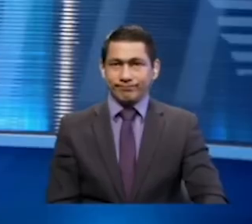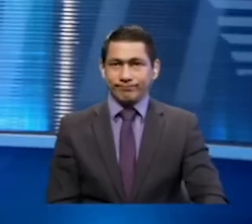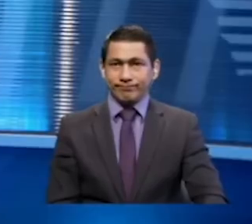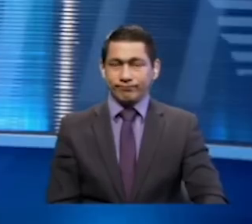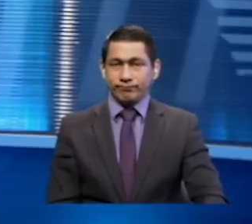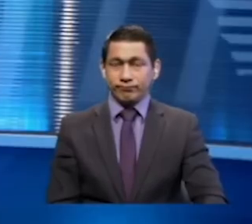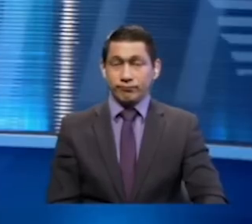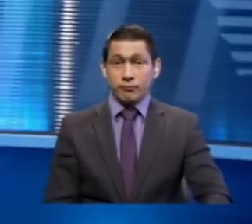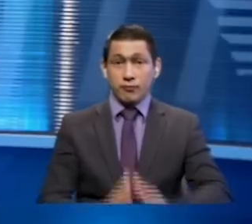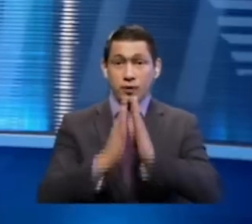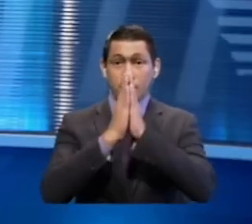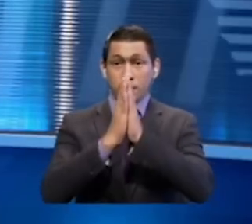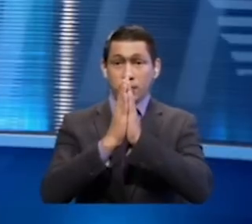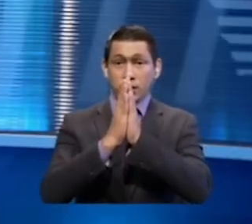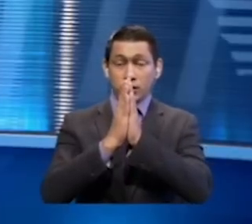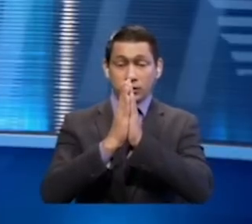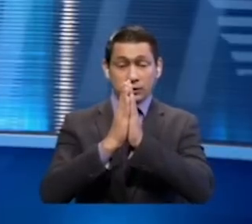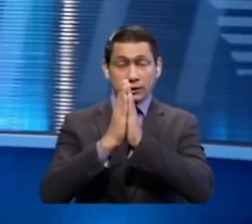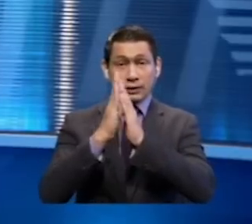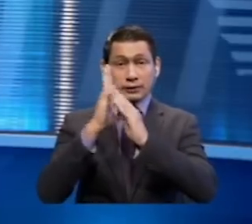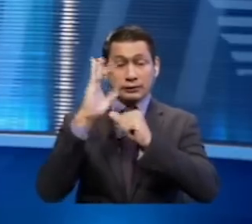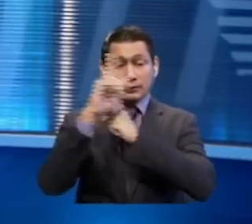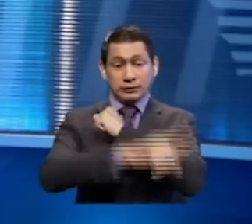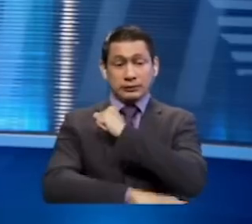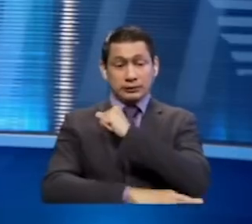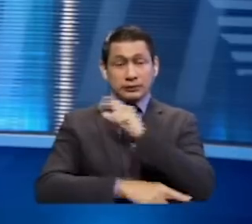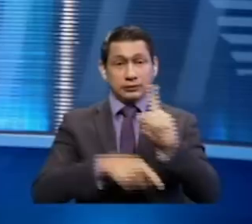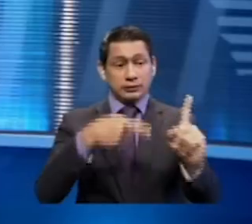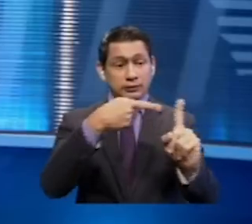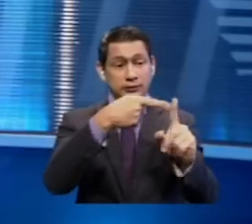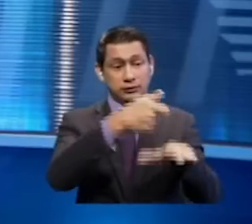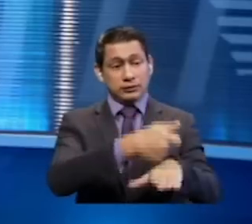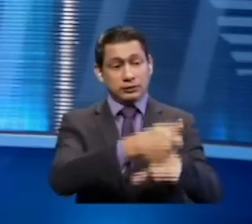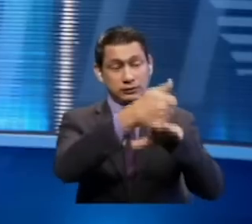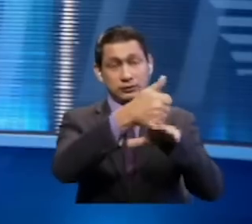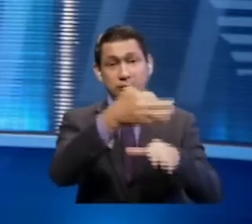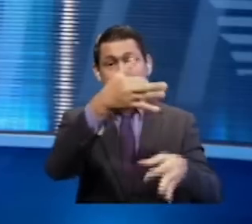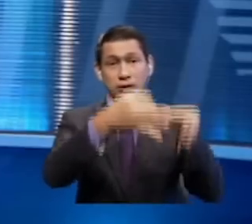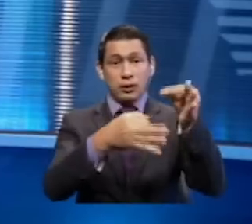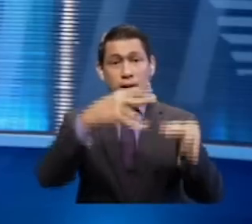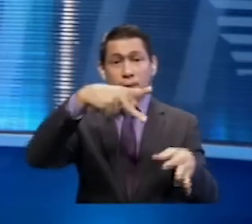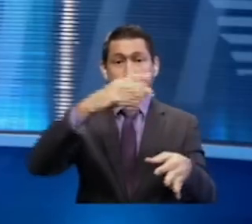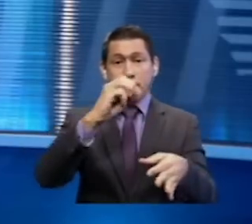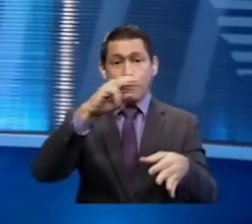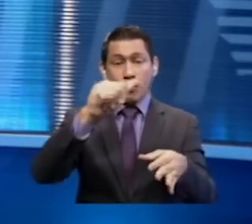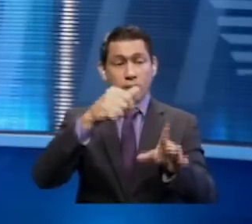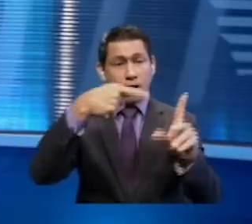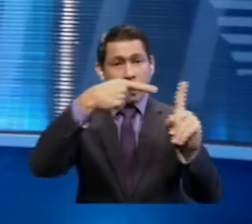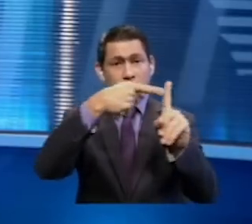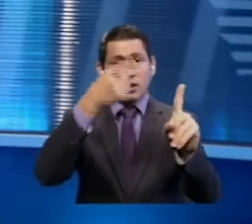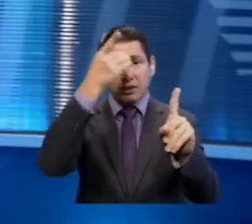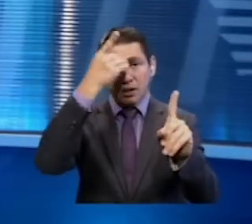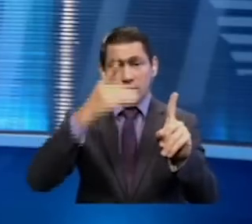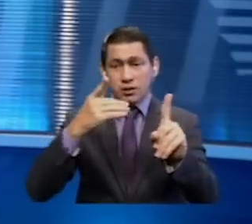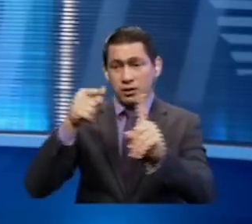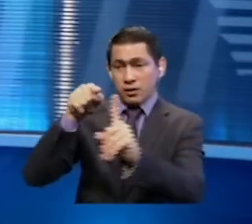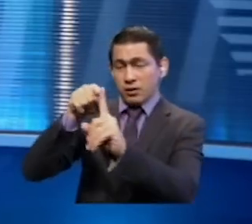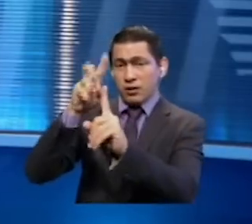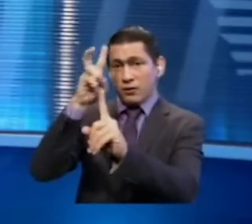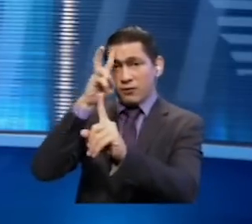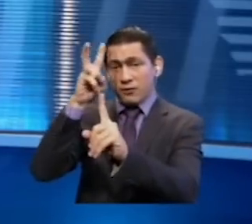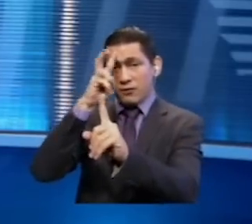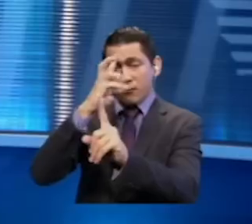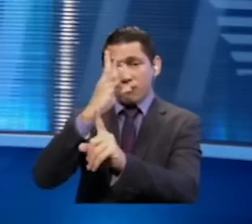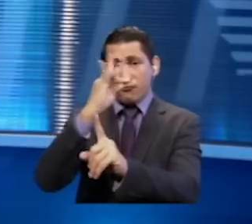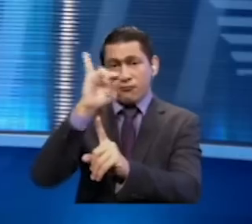Piden la suspensión para el juez de garantías penitenciarias Diego Poma luego de disponer el traslado de alias Fito desde La Roca a la